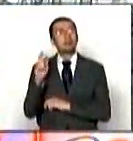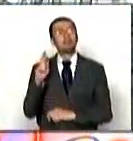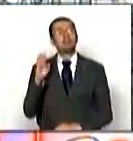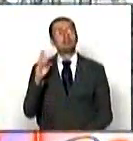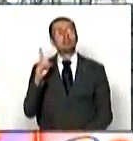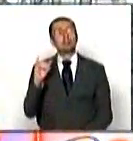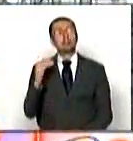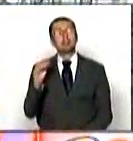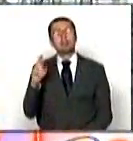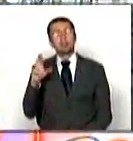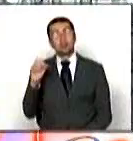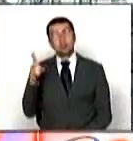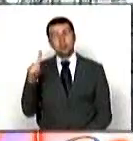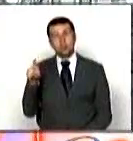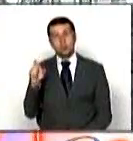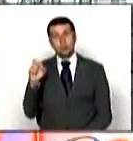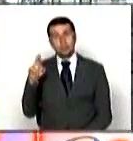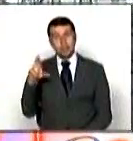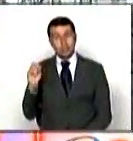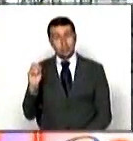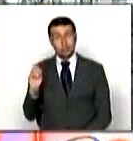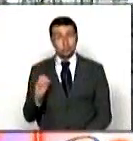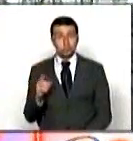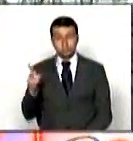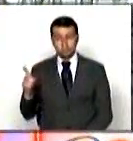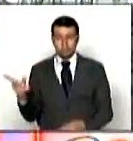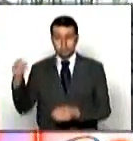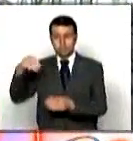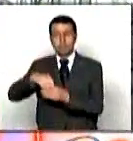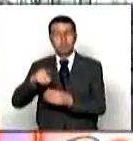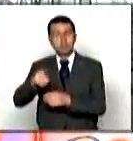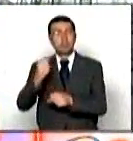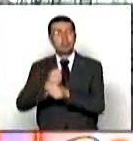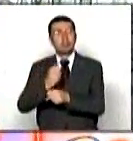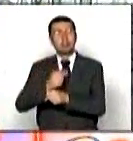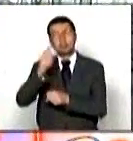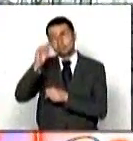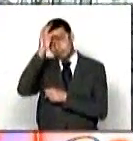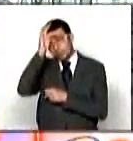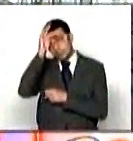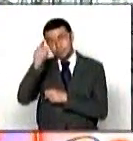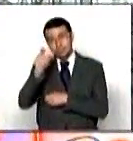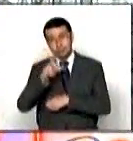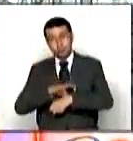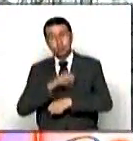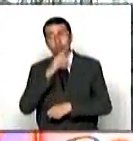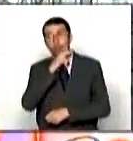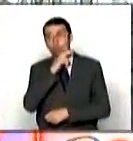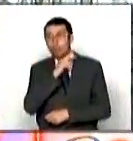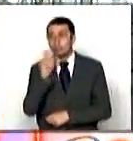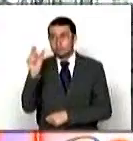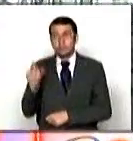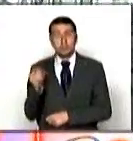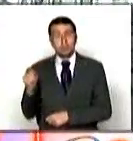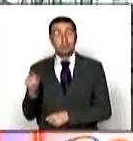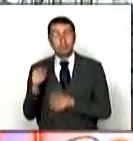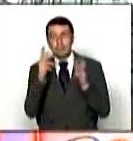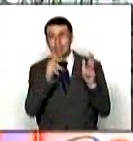del equipo interdisciplinario del doctor Jorge Enrique Rojas en el Parque Médico. Él es nutricionista y